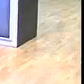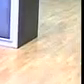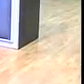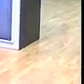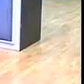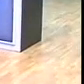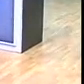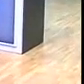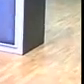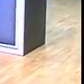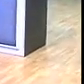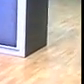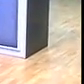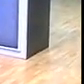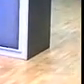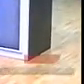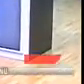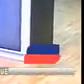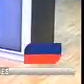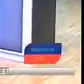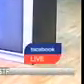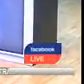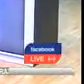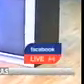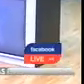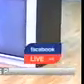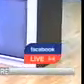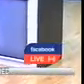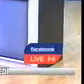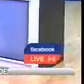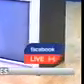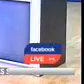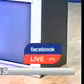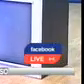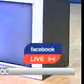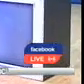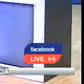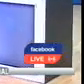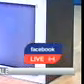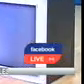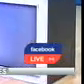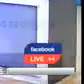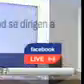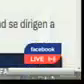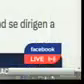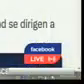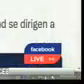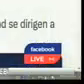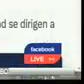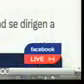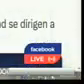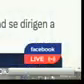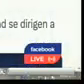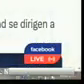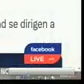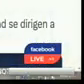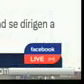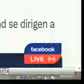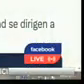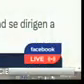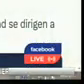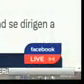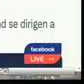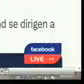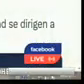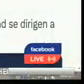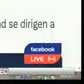de Fuerte lluvia sobre el territorio nacional cuando son las ocho de la noche con dos minutos. Buenas noches, bienvenidos a una nueva emisión estelar de